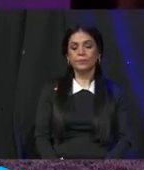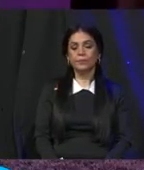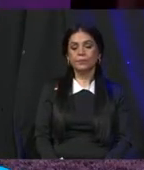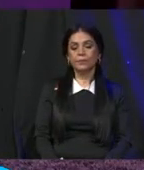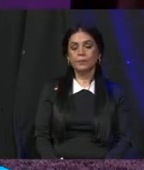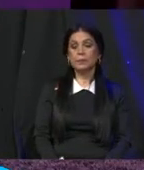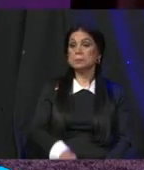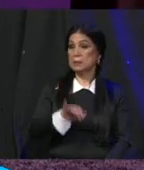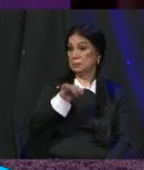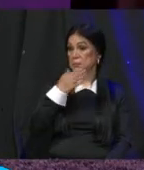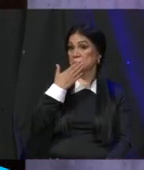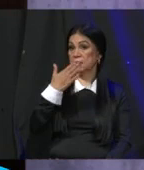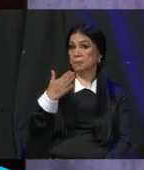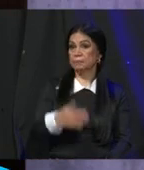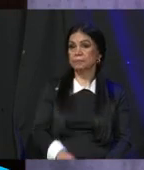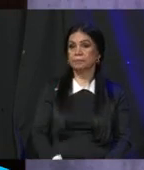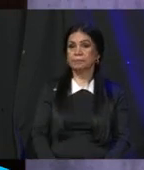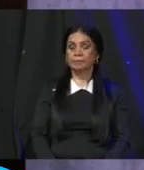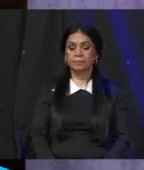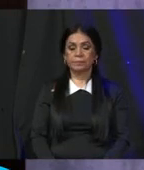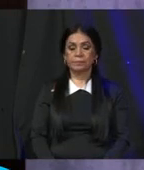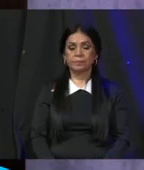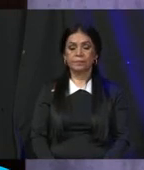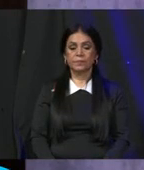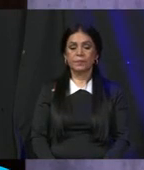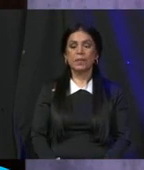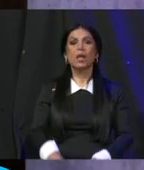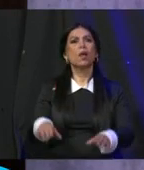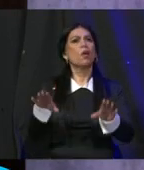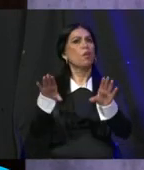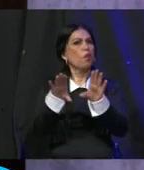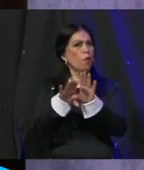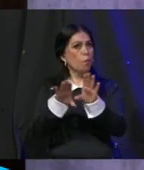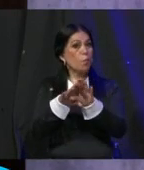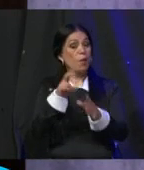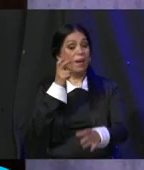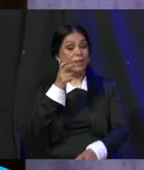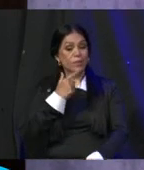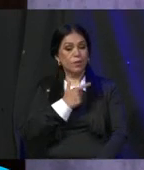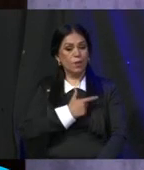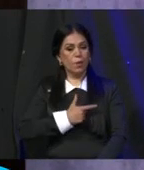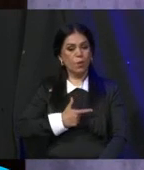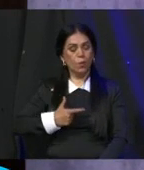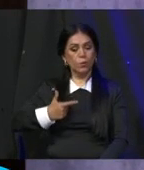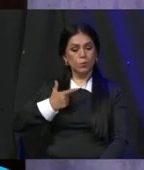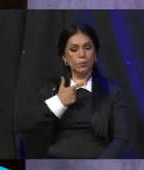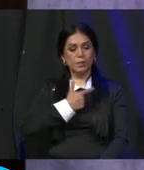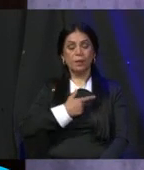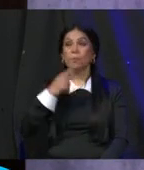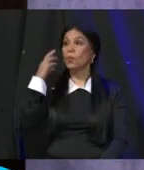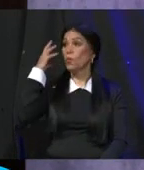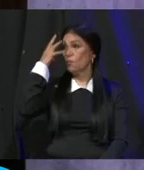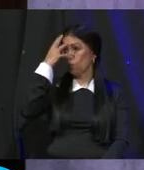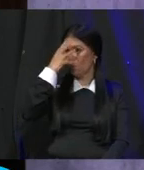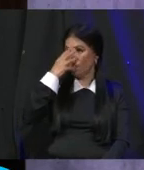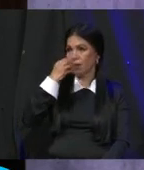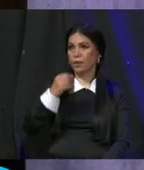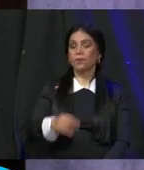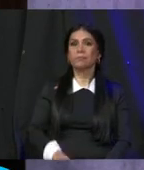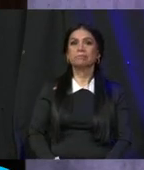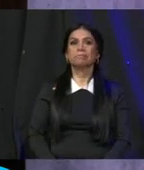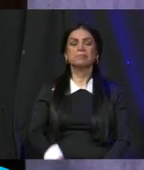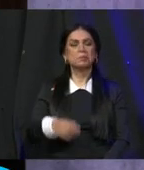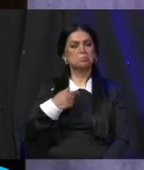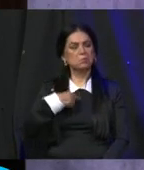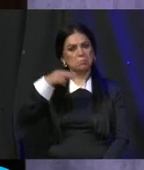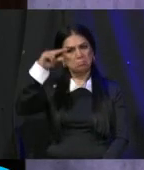ejemplo de cómo la pasión y cómo lo que tanto aman, si de verdad le inyectan todo lo que ustedes tienen y